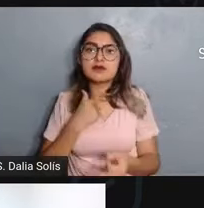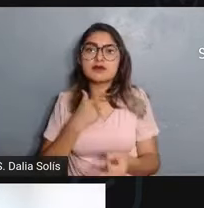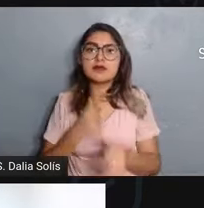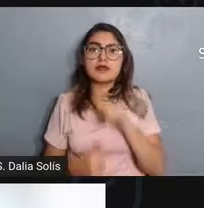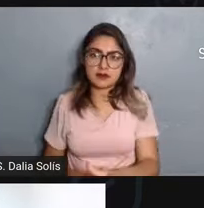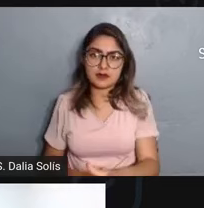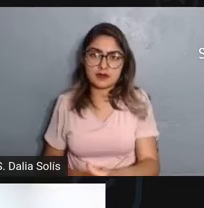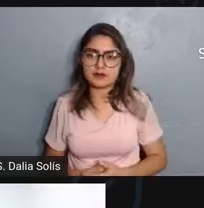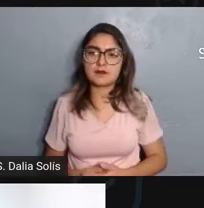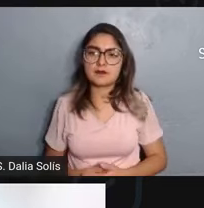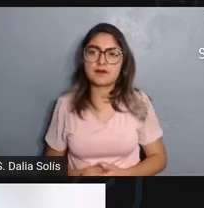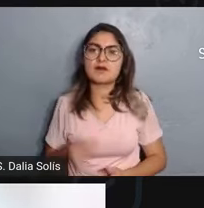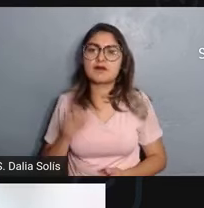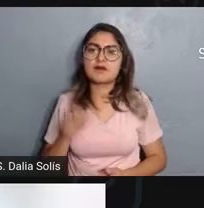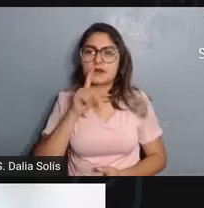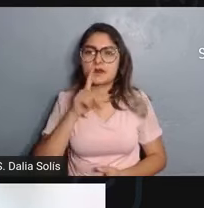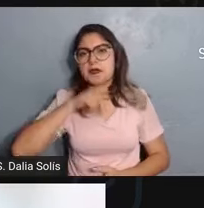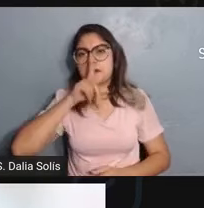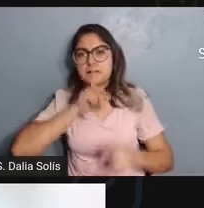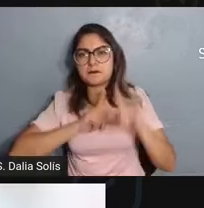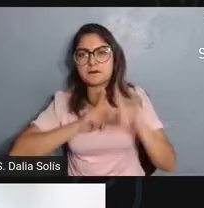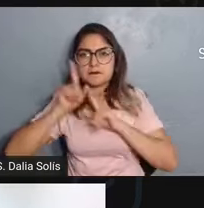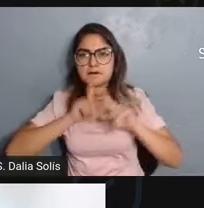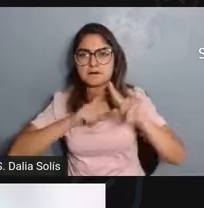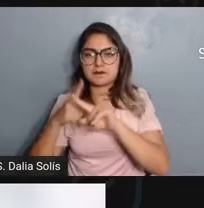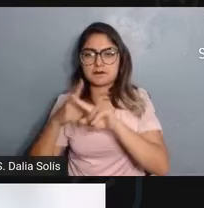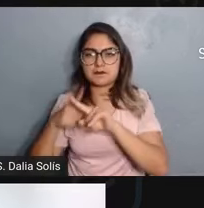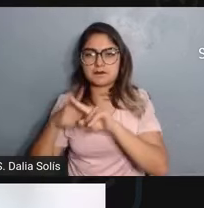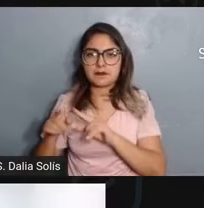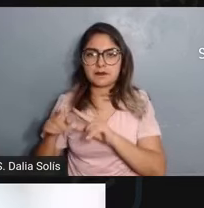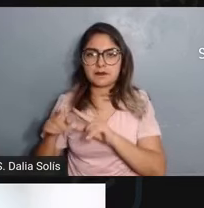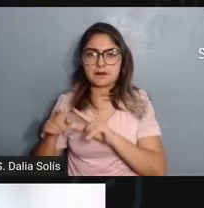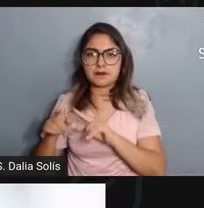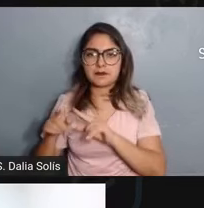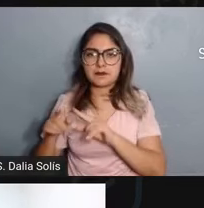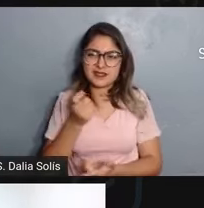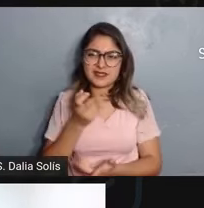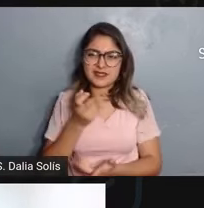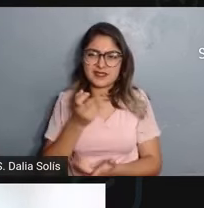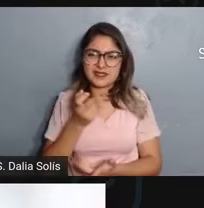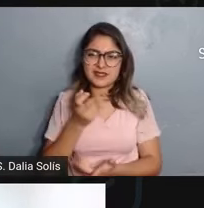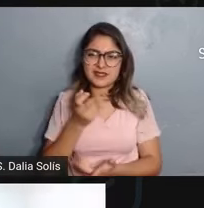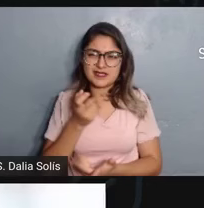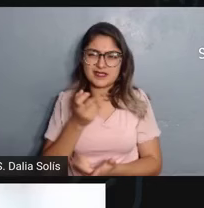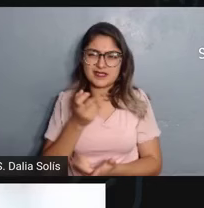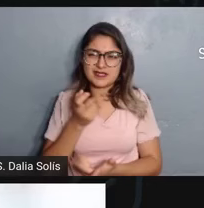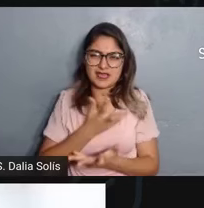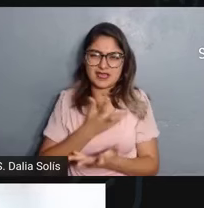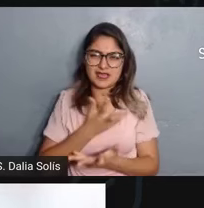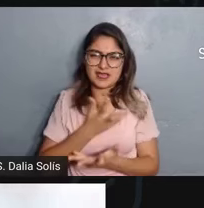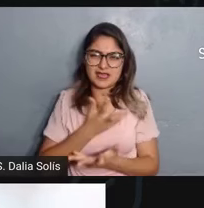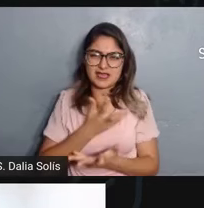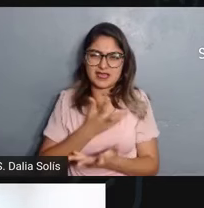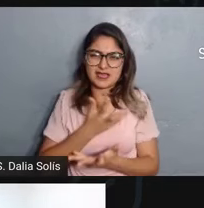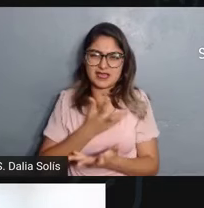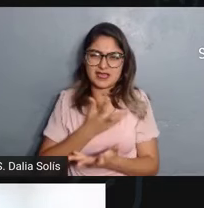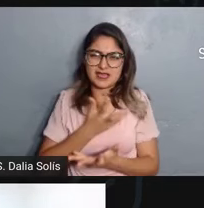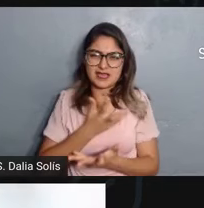daba en la juventud llevaba al agotamiento en la vejez. O sea, se supone que aquellos viejos que hoy,